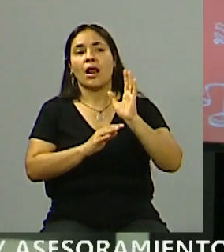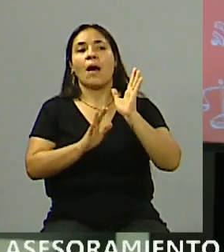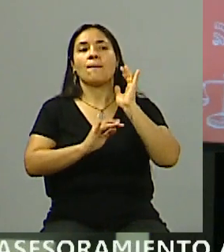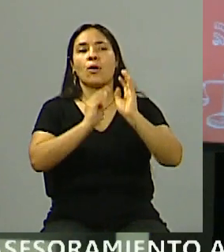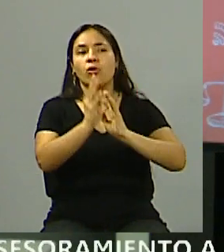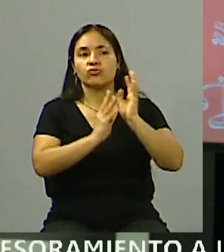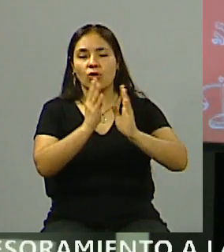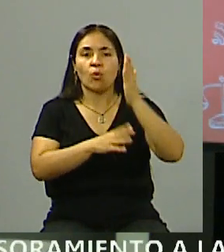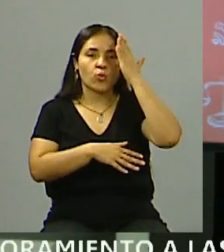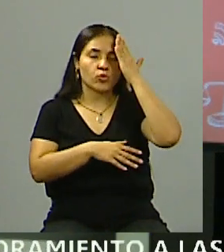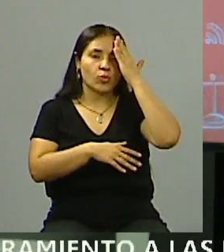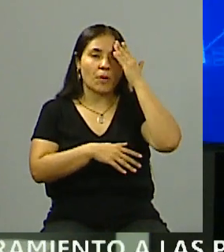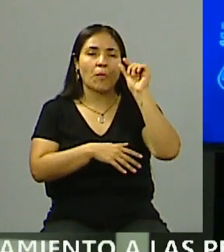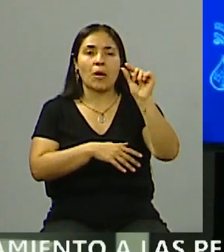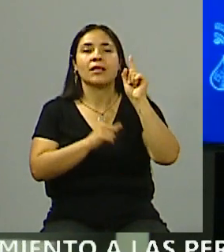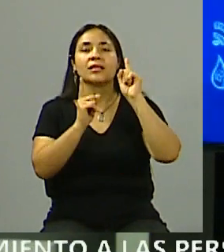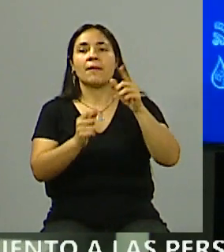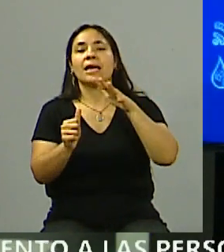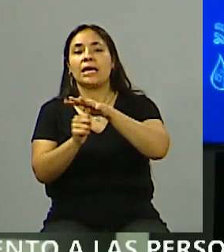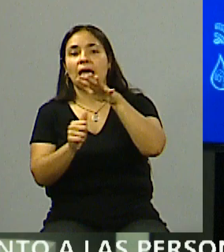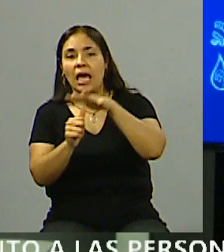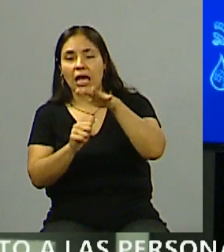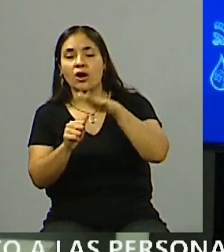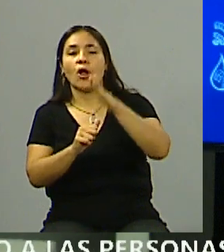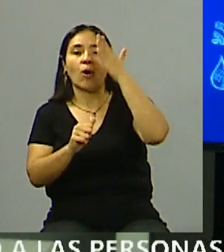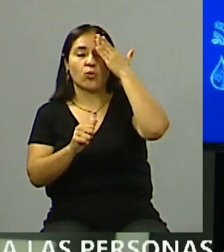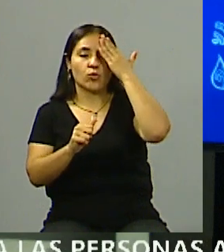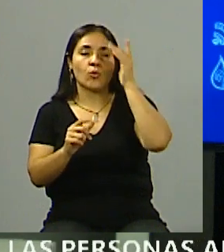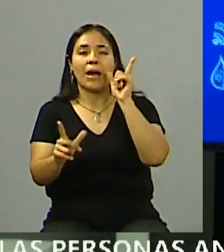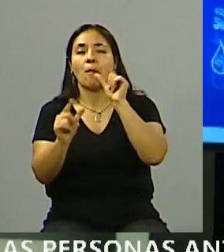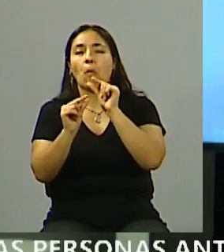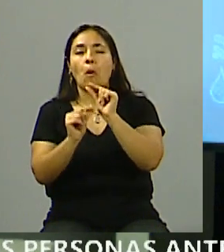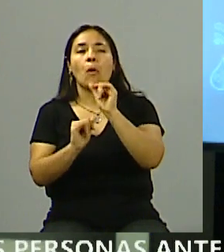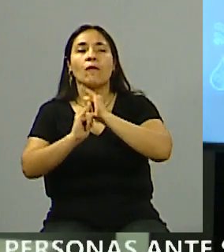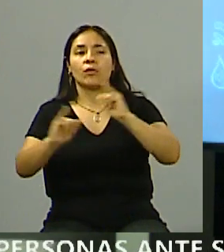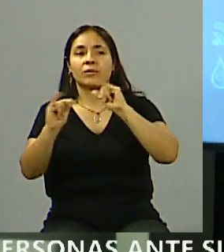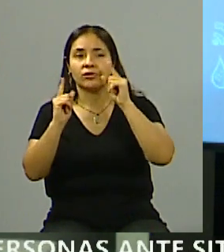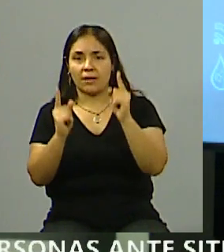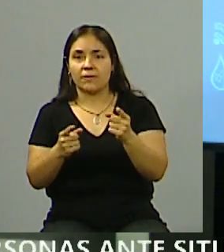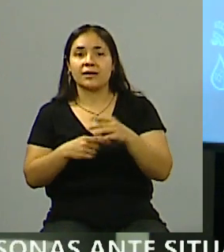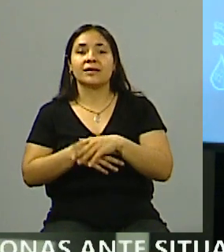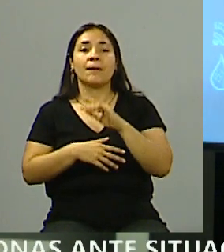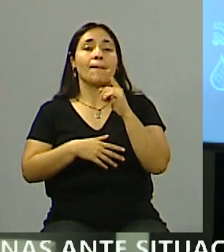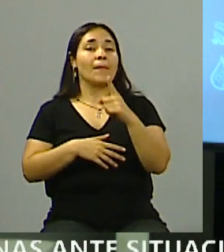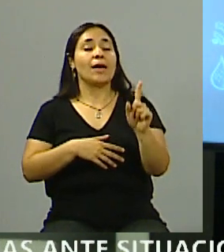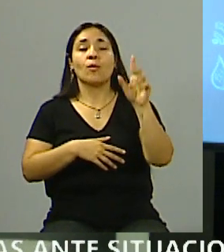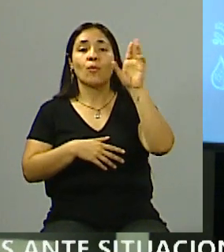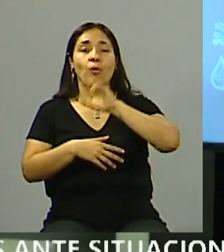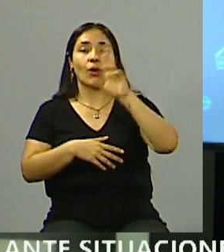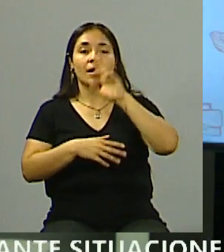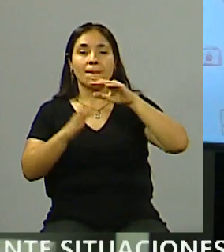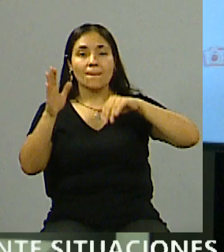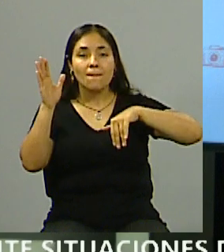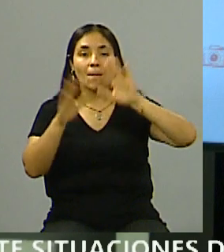poca información con respecto al género y la producción cultural, pero sí, por ejemplo, que las mujeres son las que están